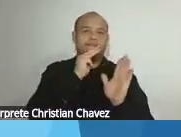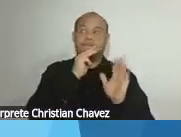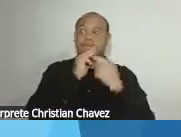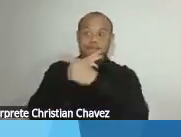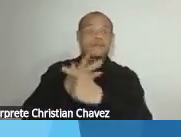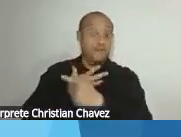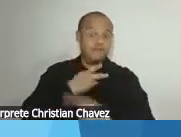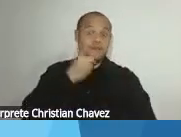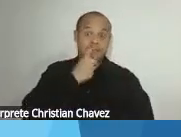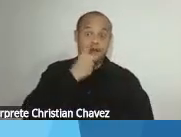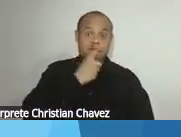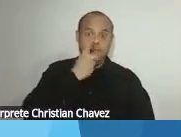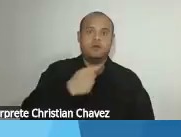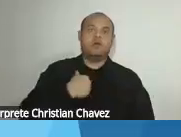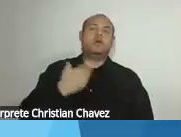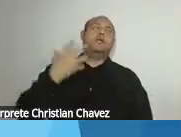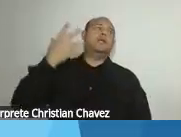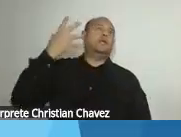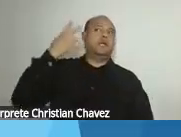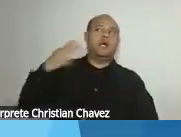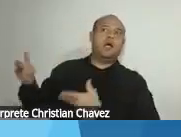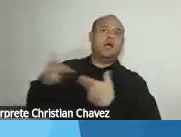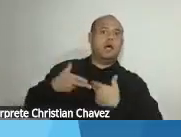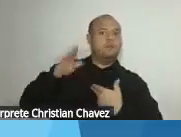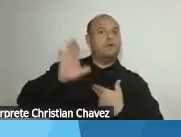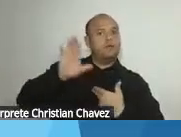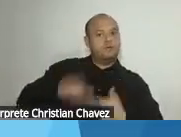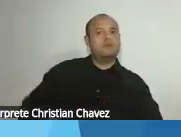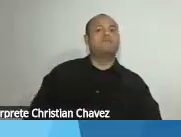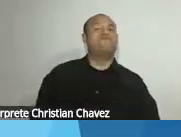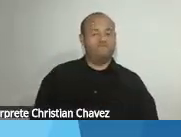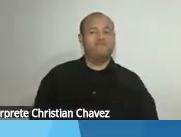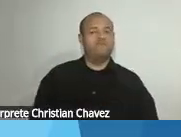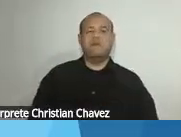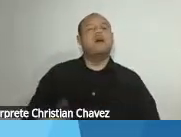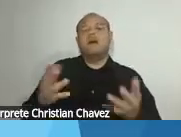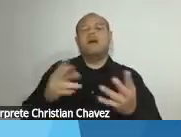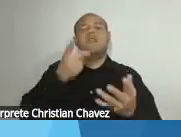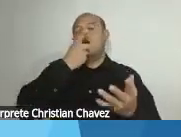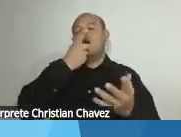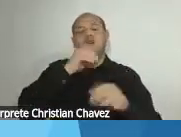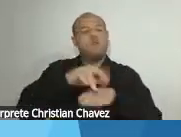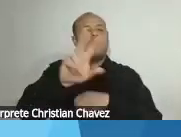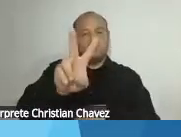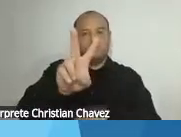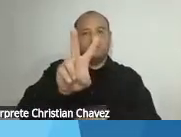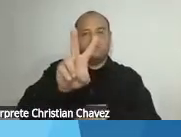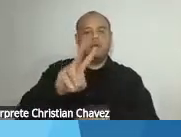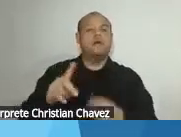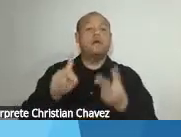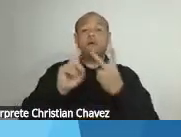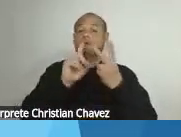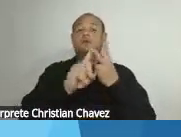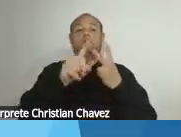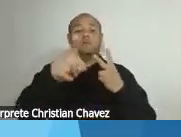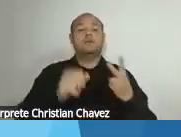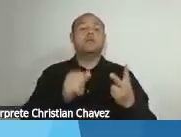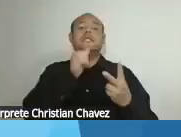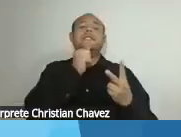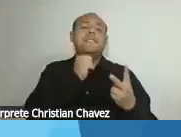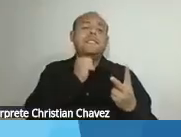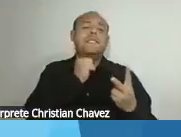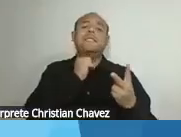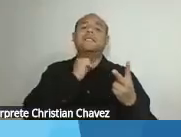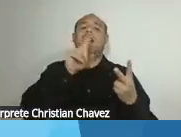predispone un poco a padecer diabetes, ¿sí? Principalmente diabetes tipo 2. El ser sedentario también es un factor de